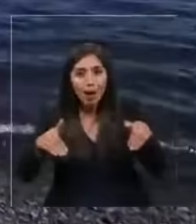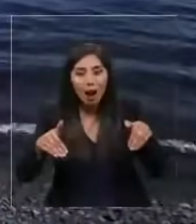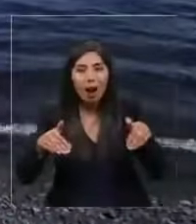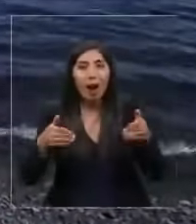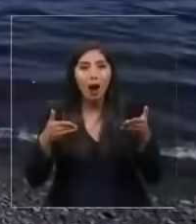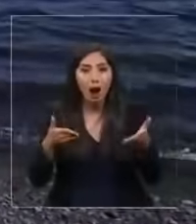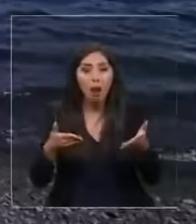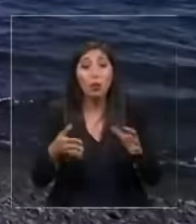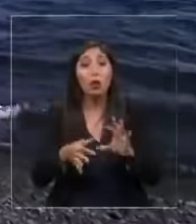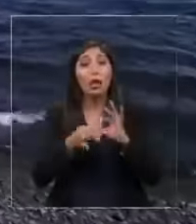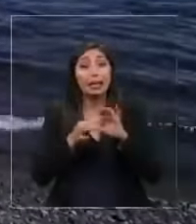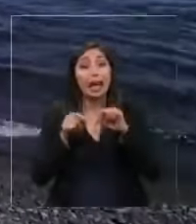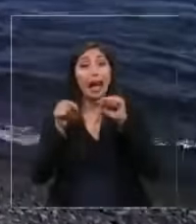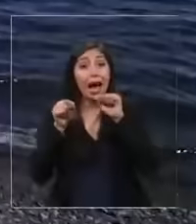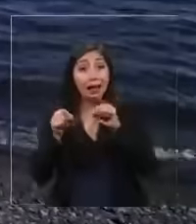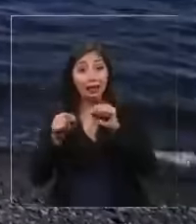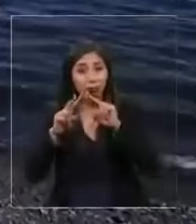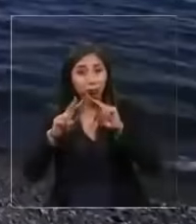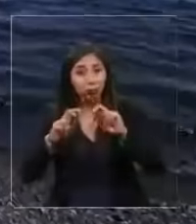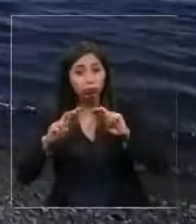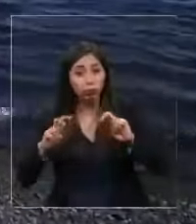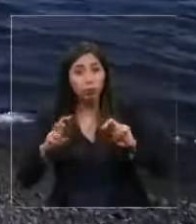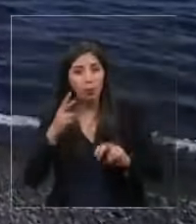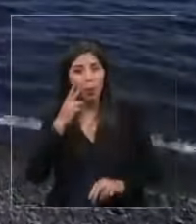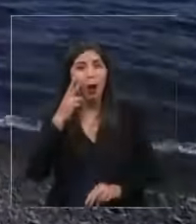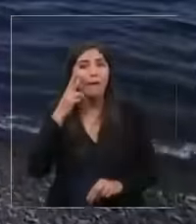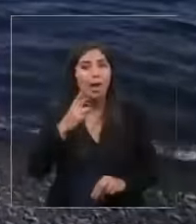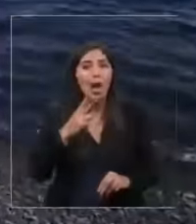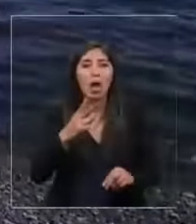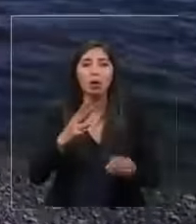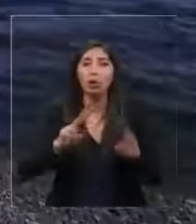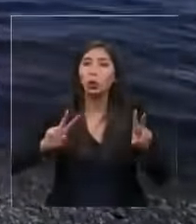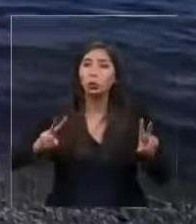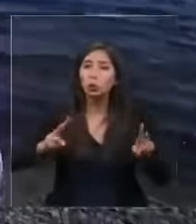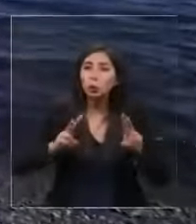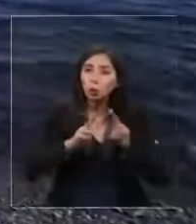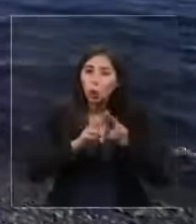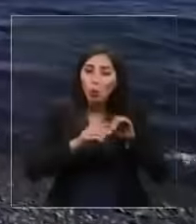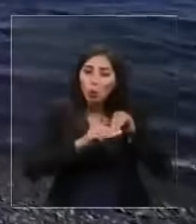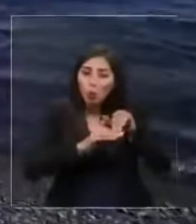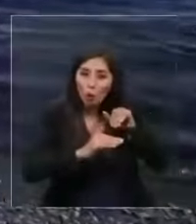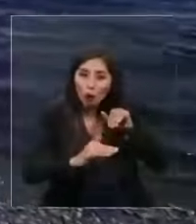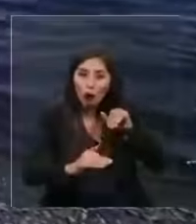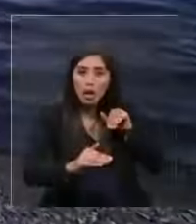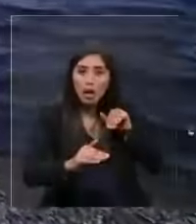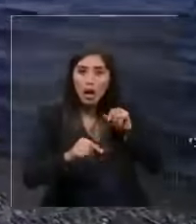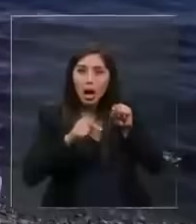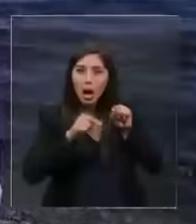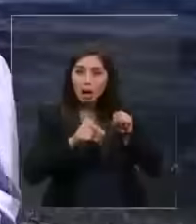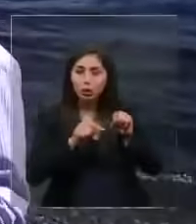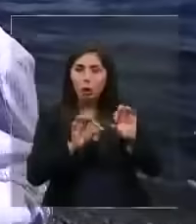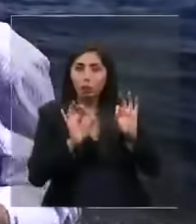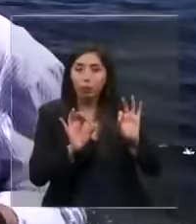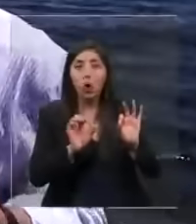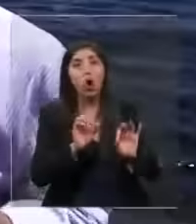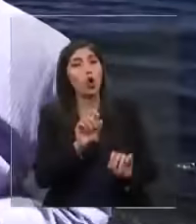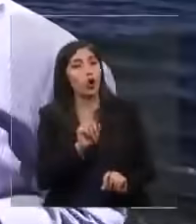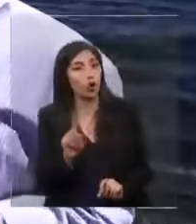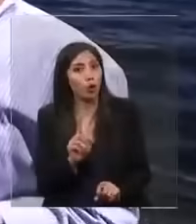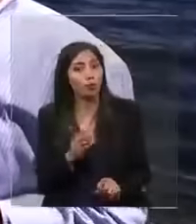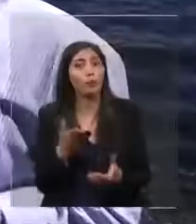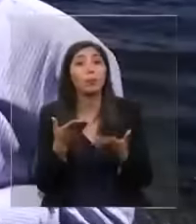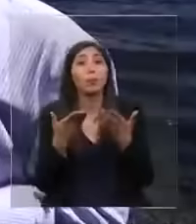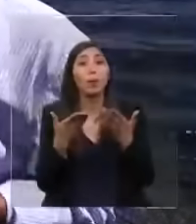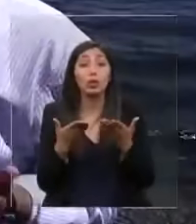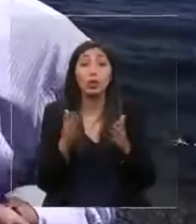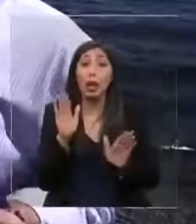por tanto, gracias a esa fijación vamos a saber si los muelles o si la bajada de los barcos, los yates, está ajustado derecho o no. Y por tanto,